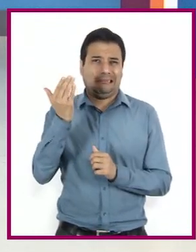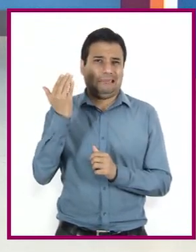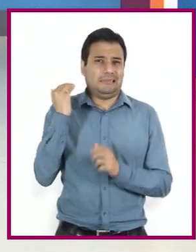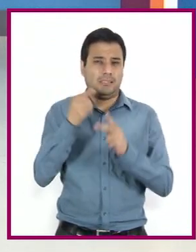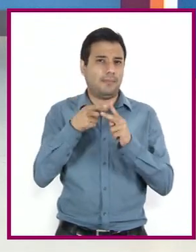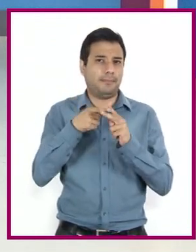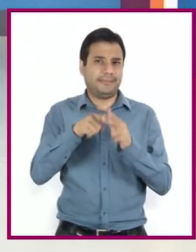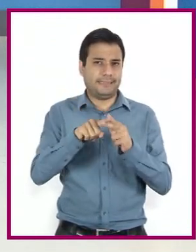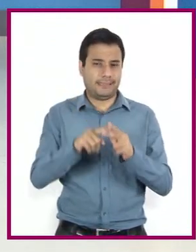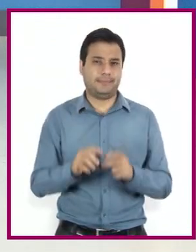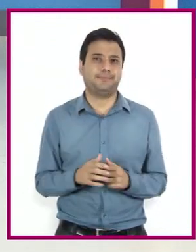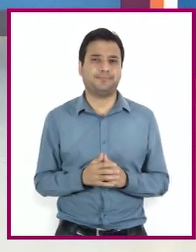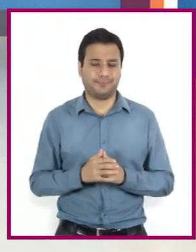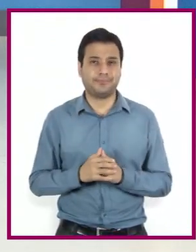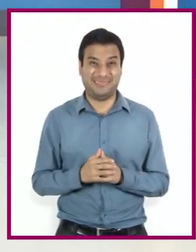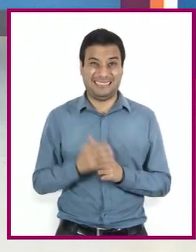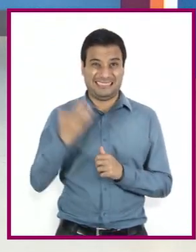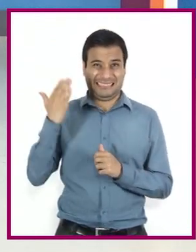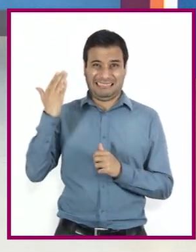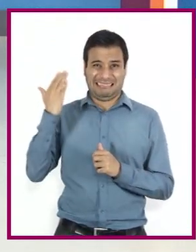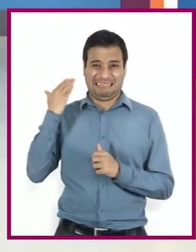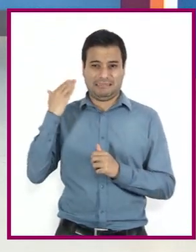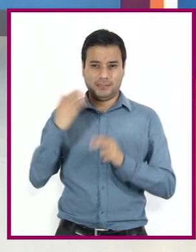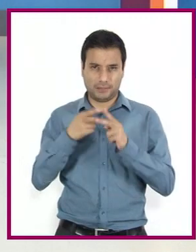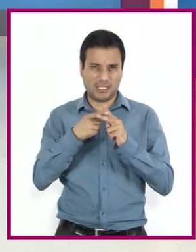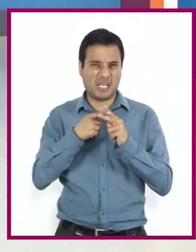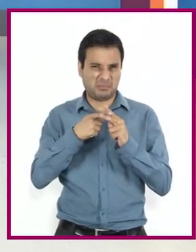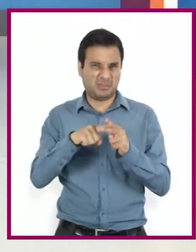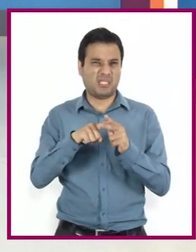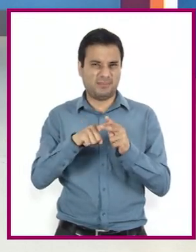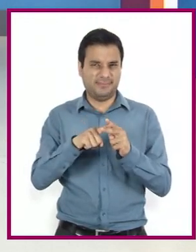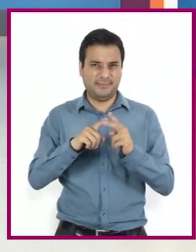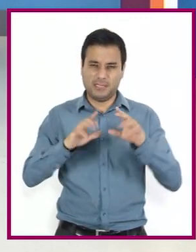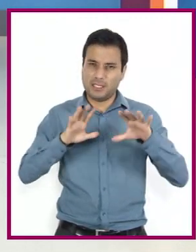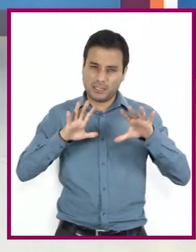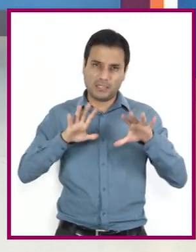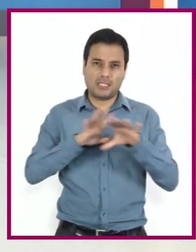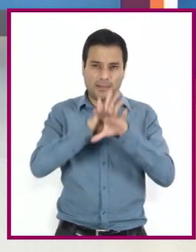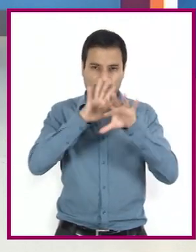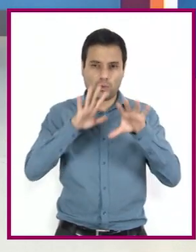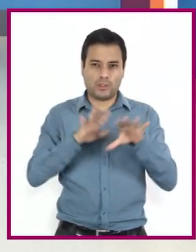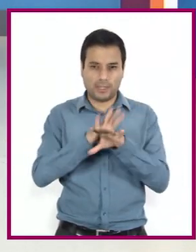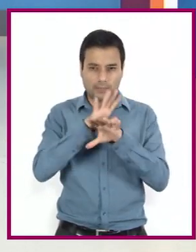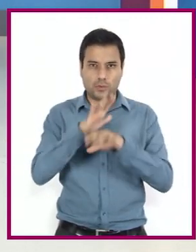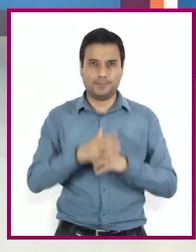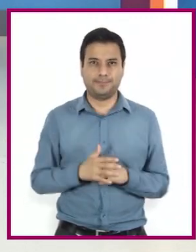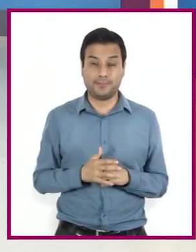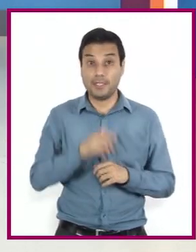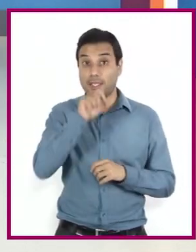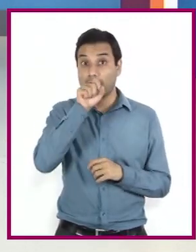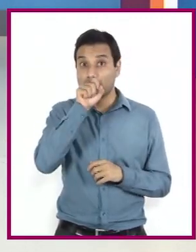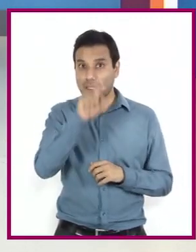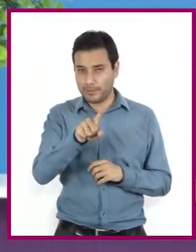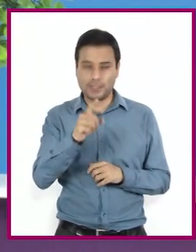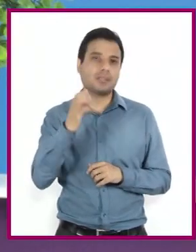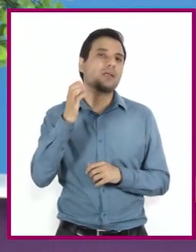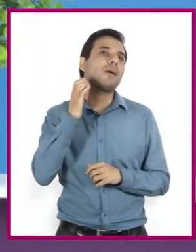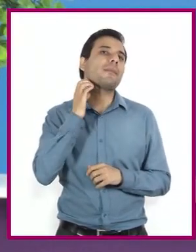pasado se iniciaron las primeras alternancias políticas en algunos estados y en la Cámara de